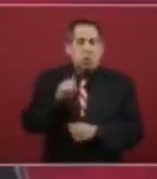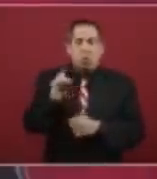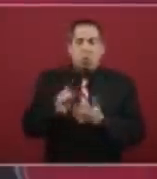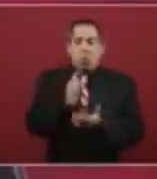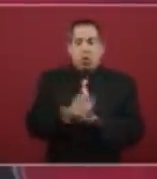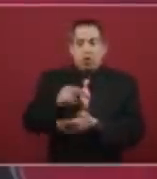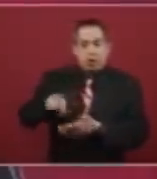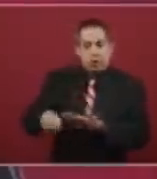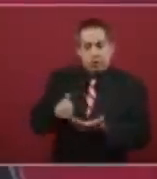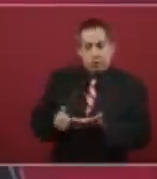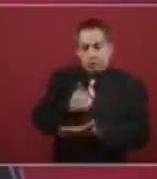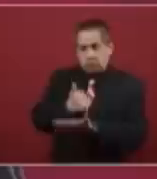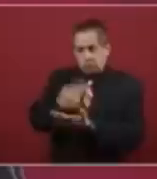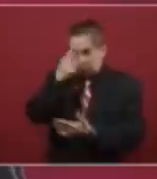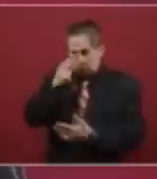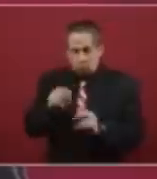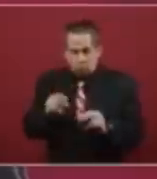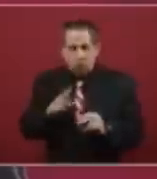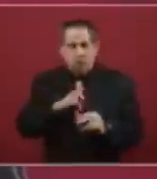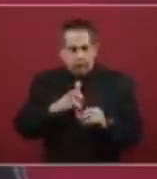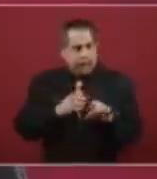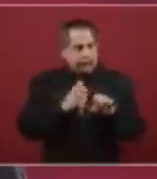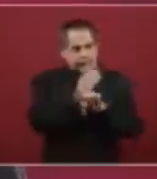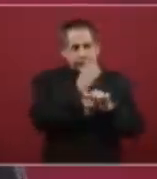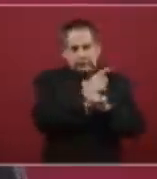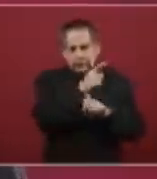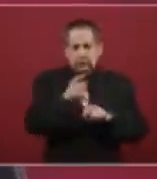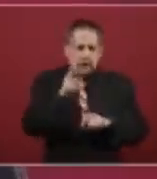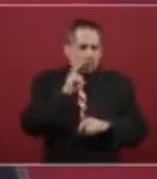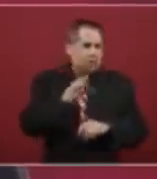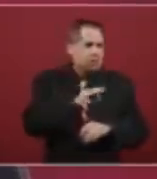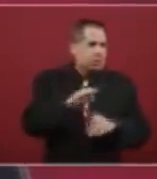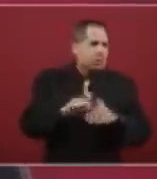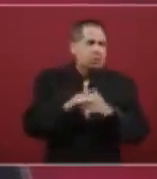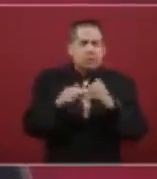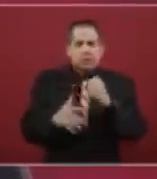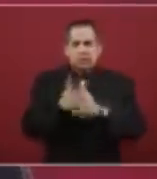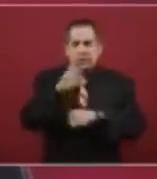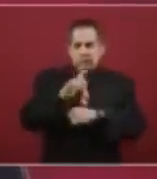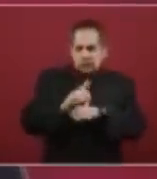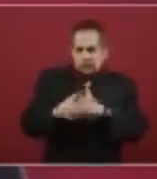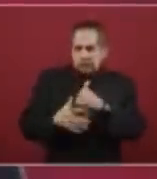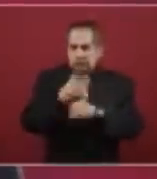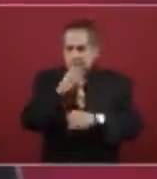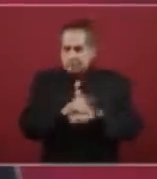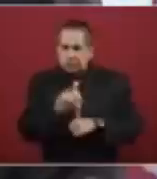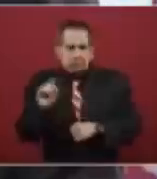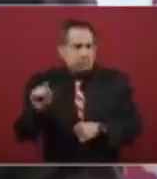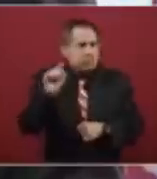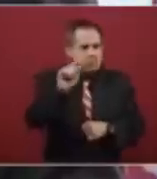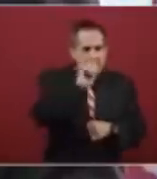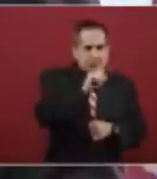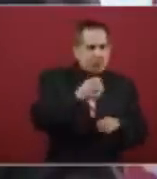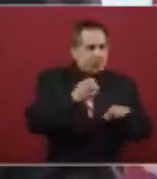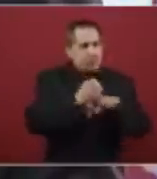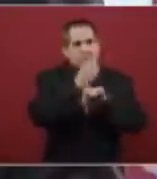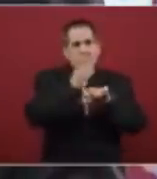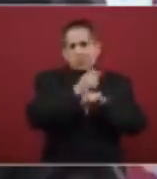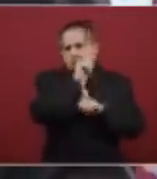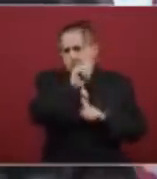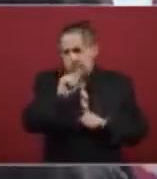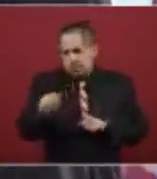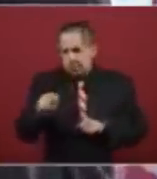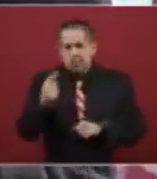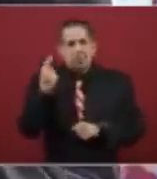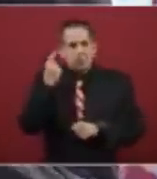de México, cuando menos cada 15 días vamos a estar en un estado